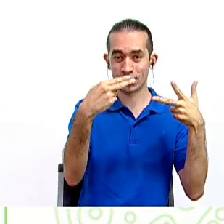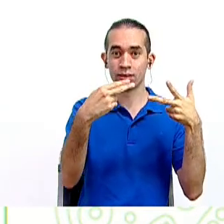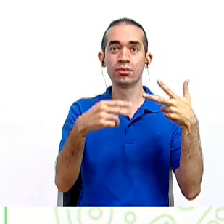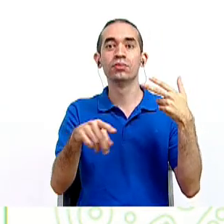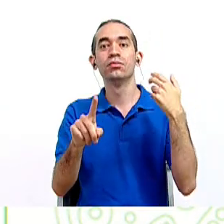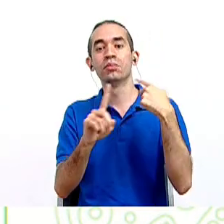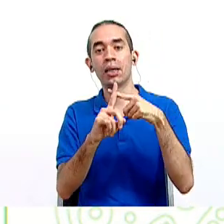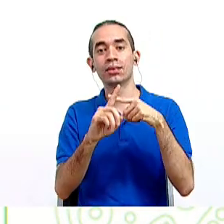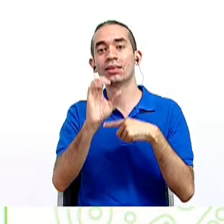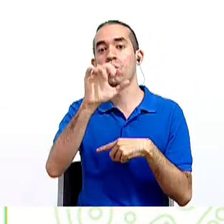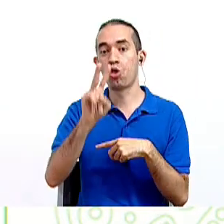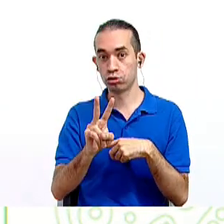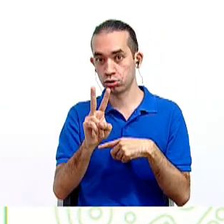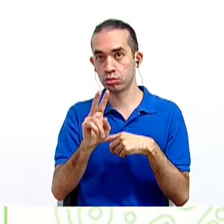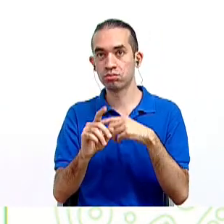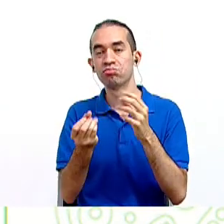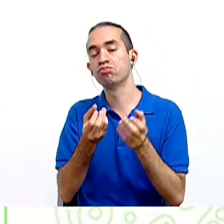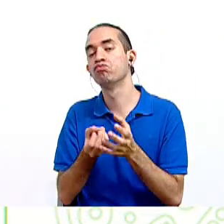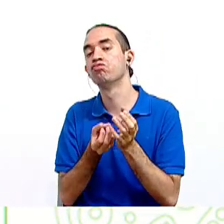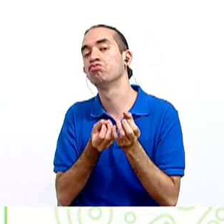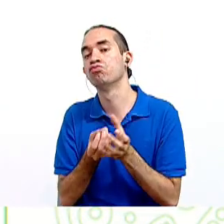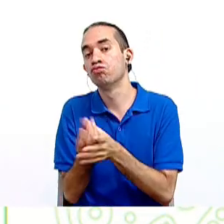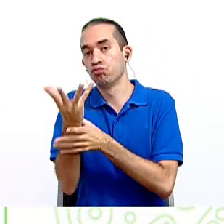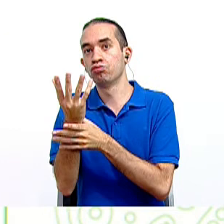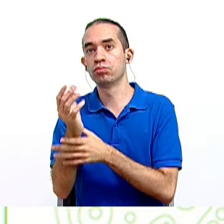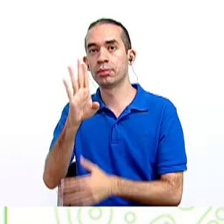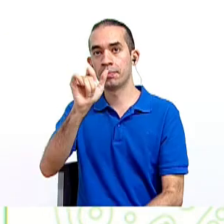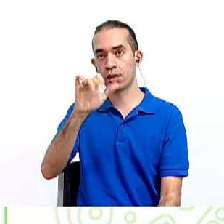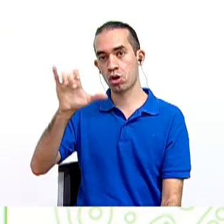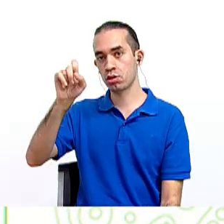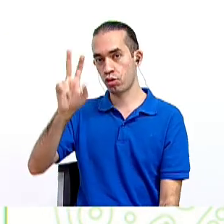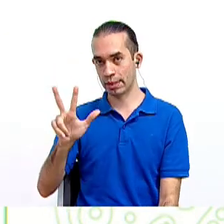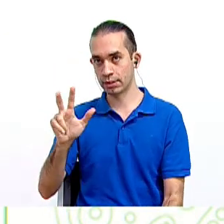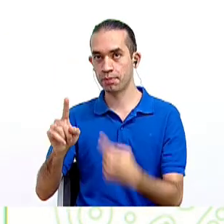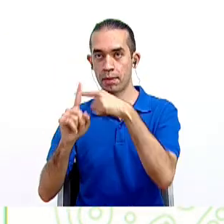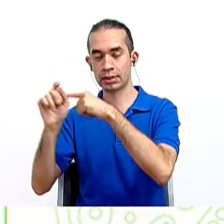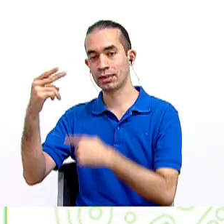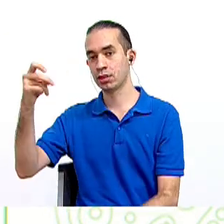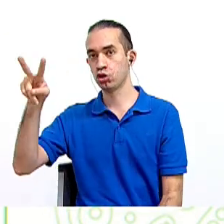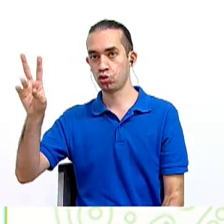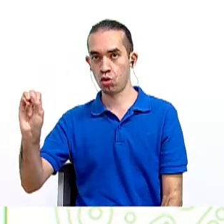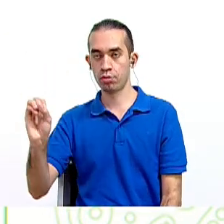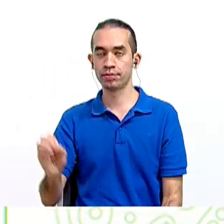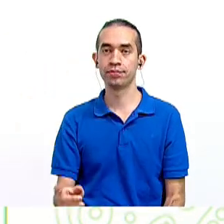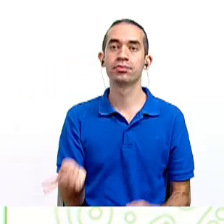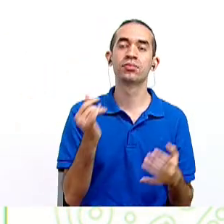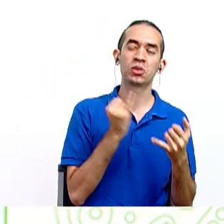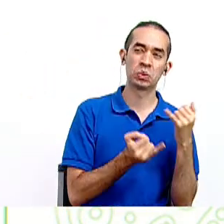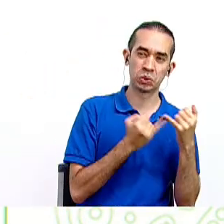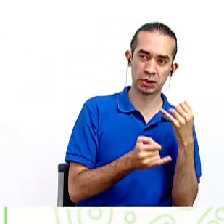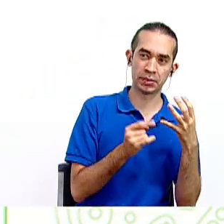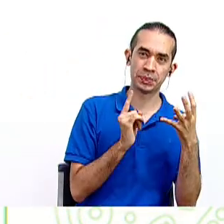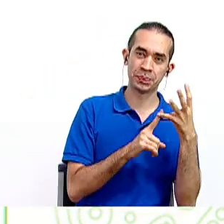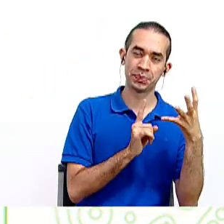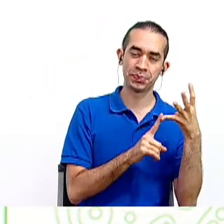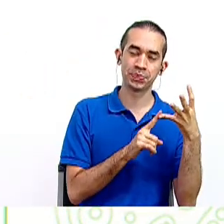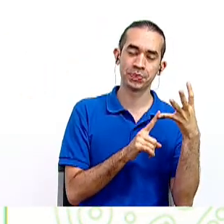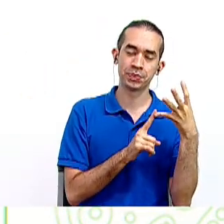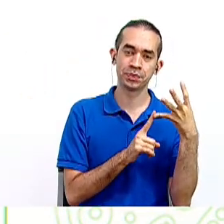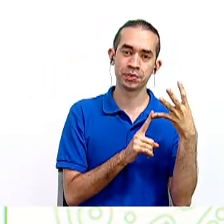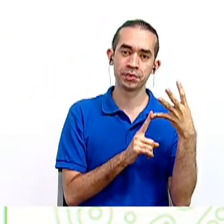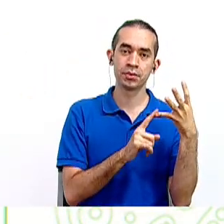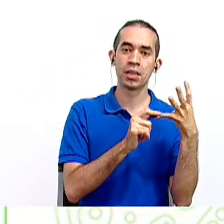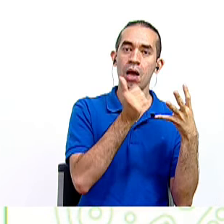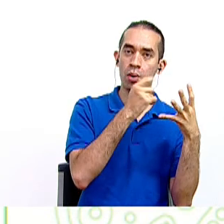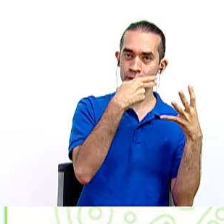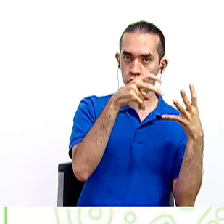carbono, y producen carbonato de bario y agua. Y como cuarta opción tengo